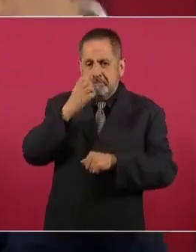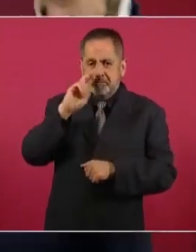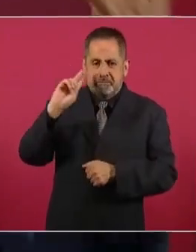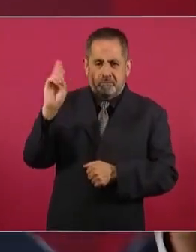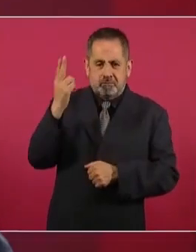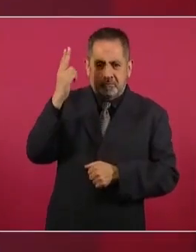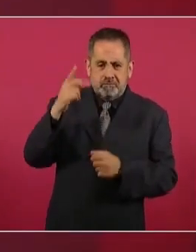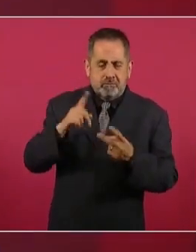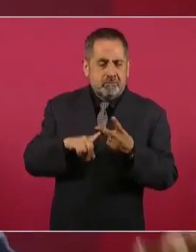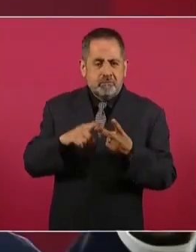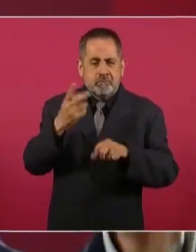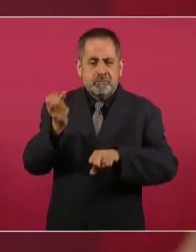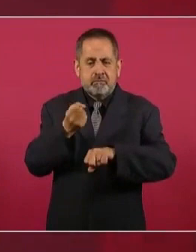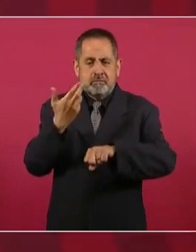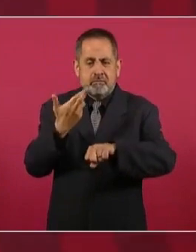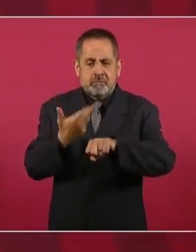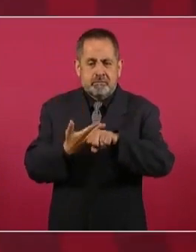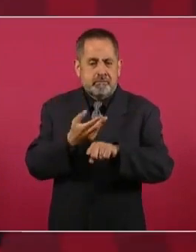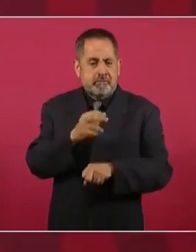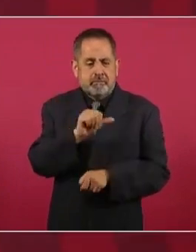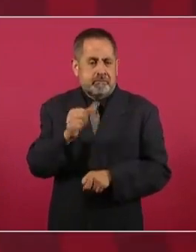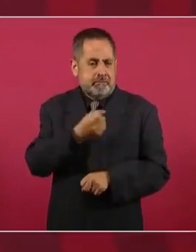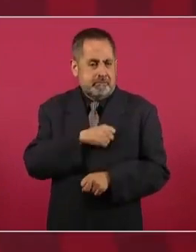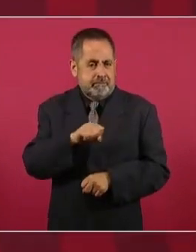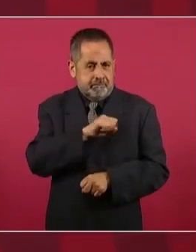los secretarios de salud